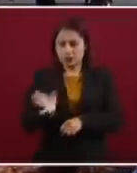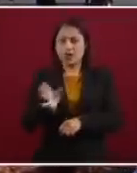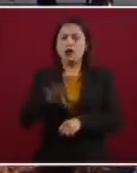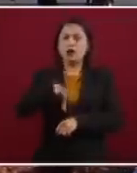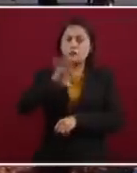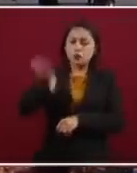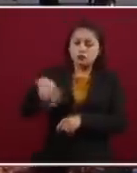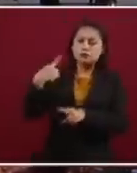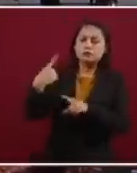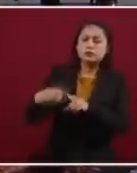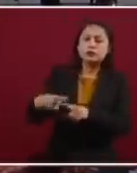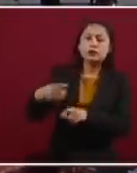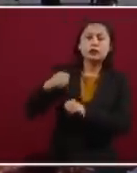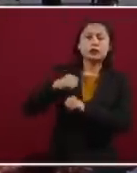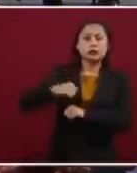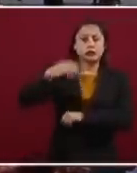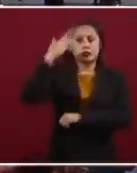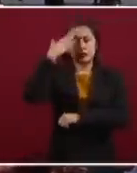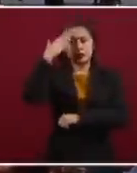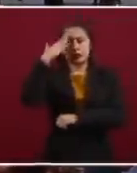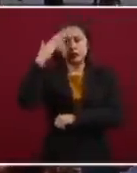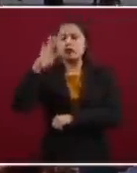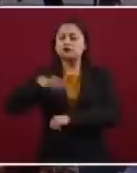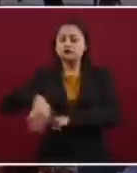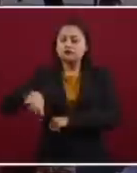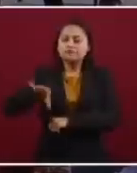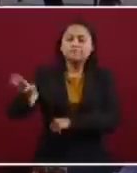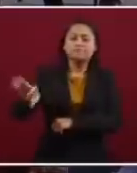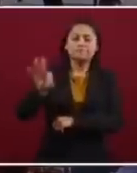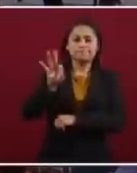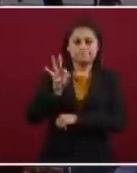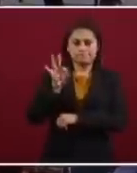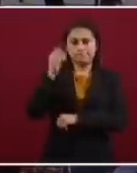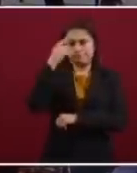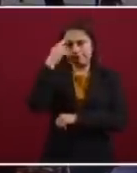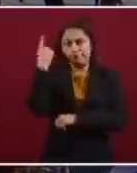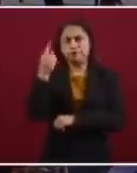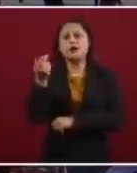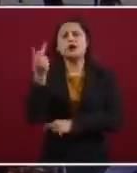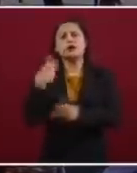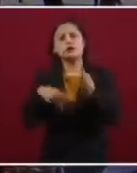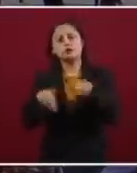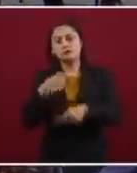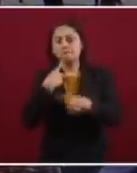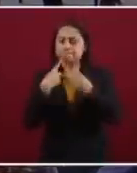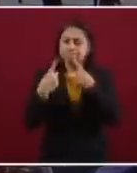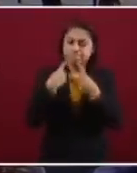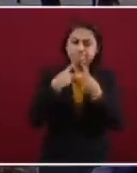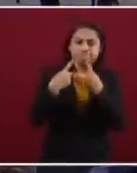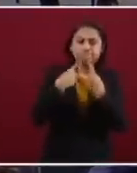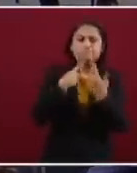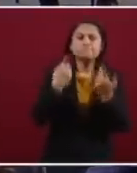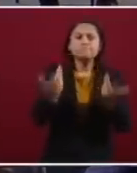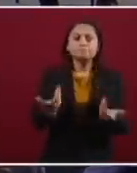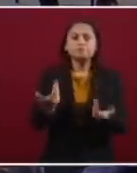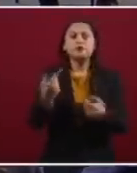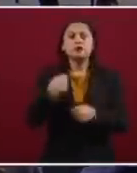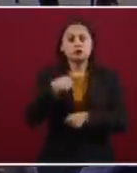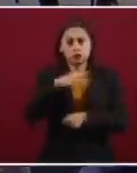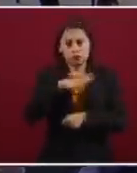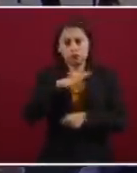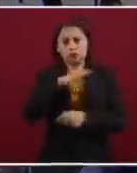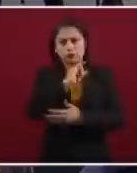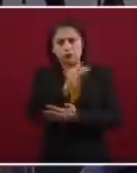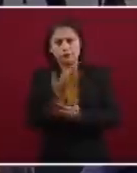dirigentes para que se dialogue tengo el informe